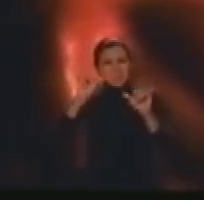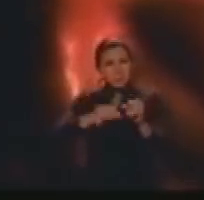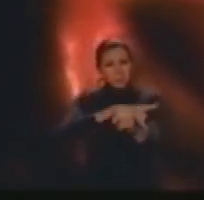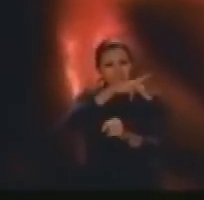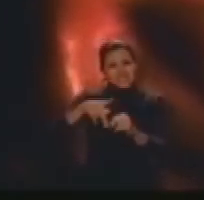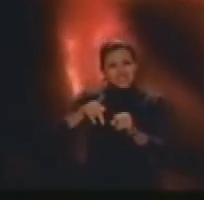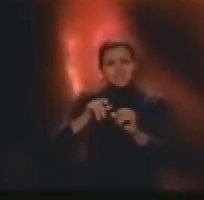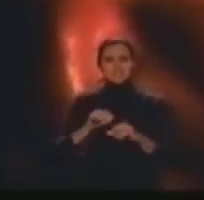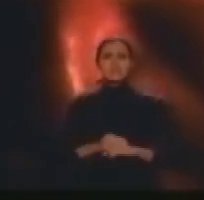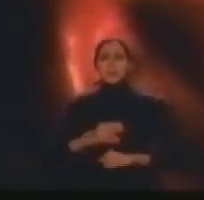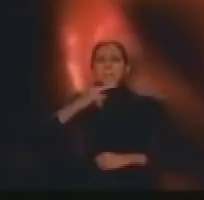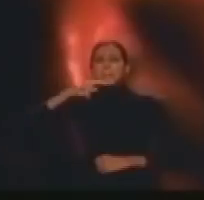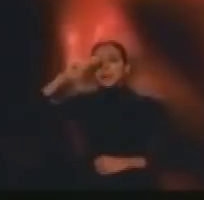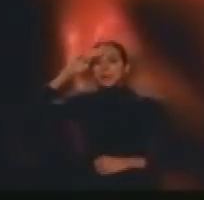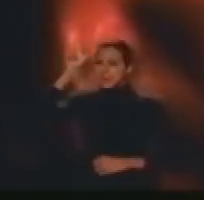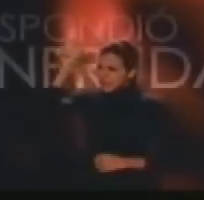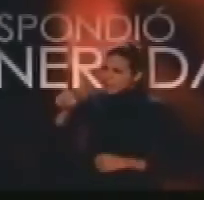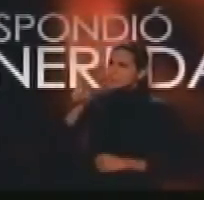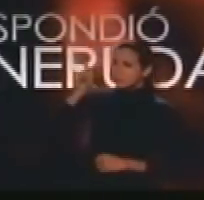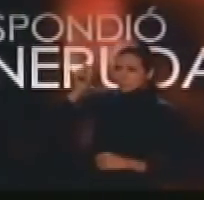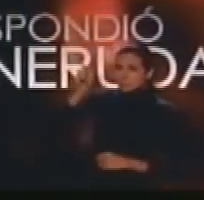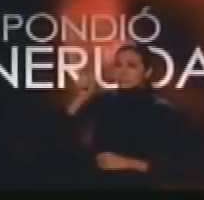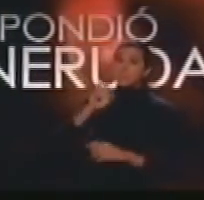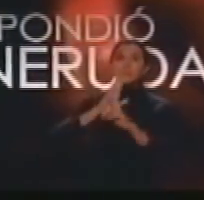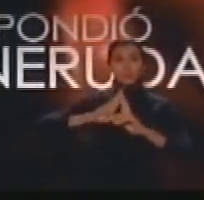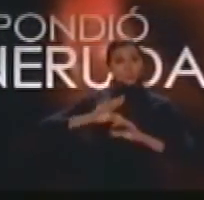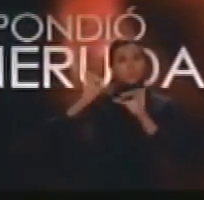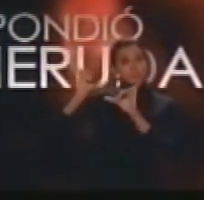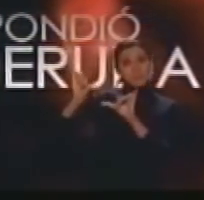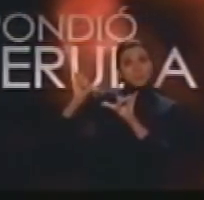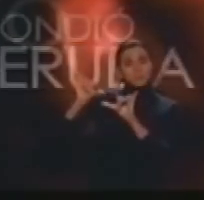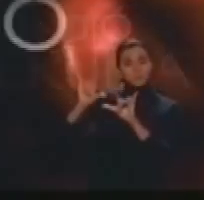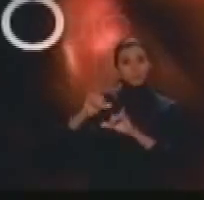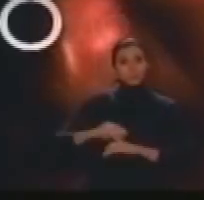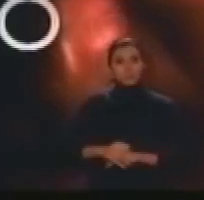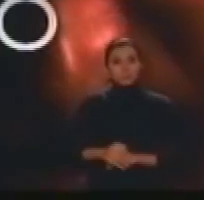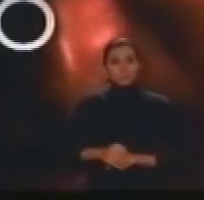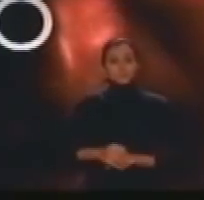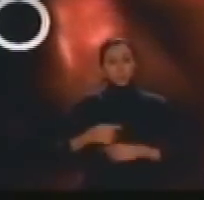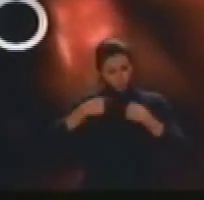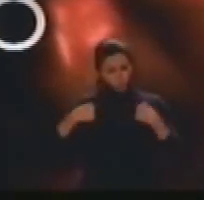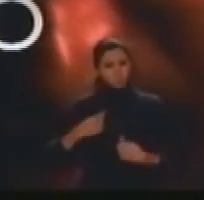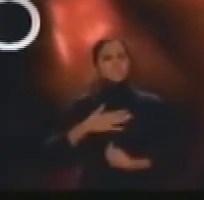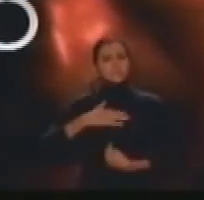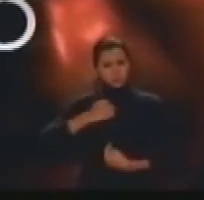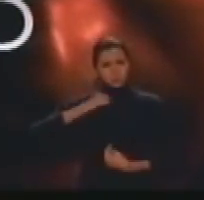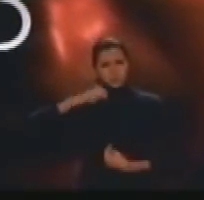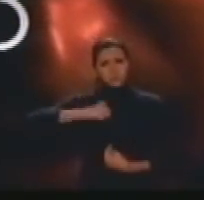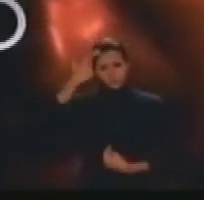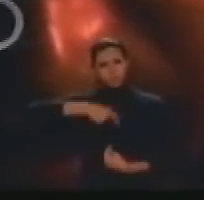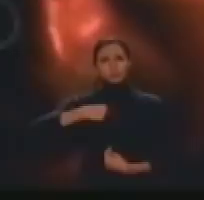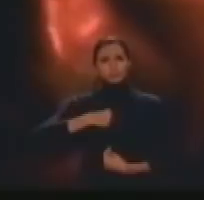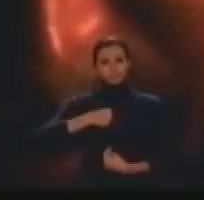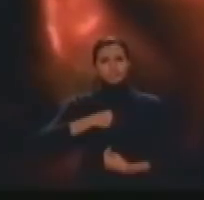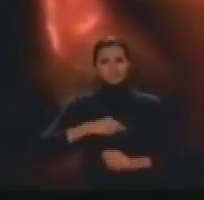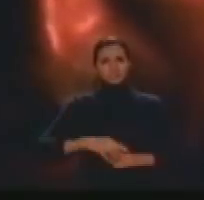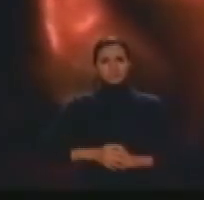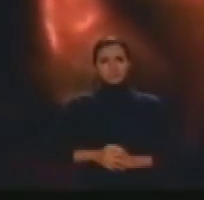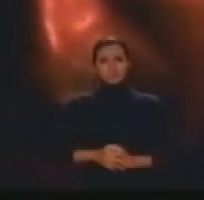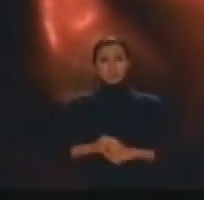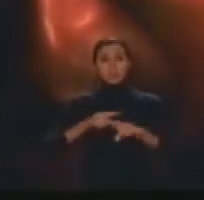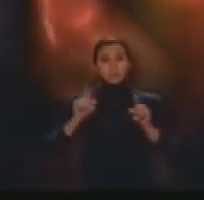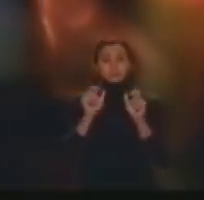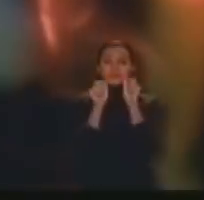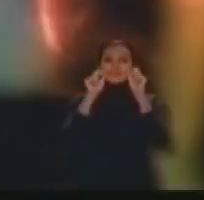de Neruda, padre, ¿eres tú? Y me respondió el mismo Neruda, yo latidos del corazón. Sí, soy yo.